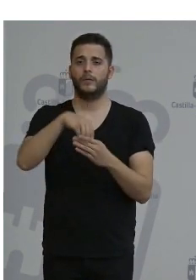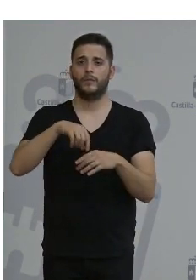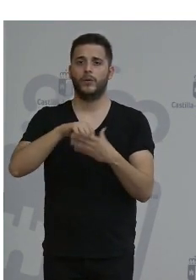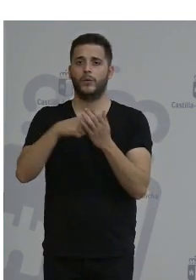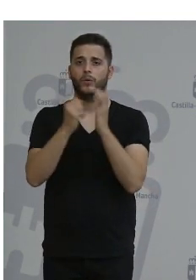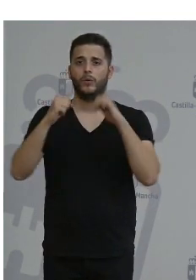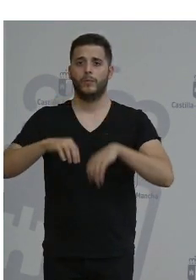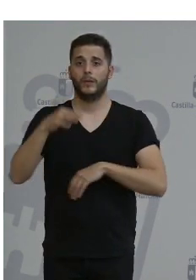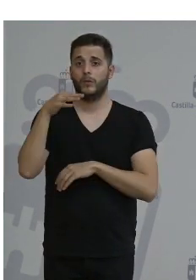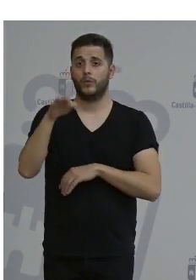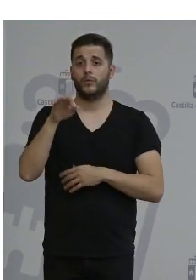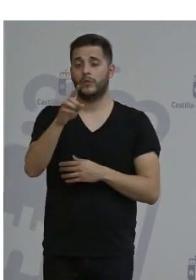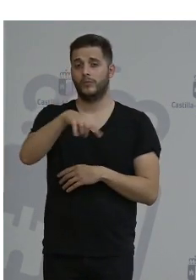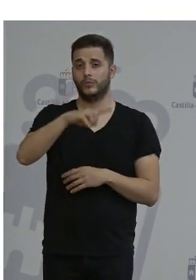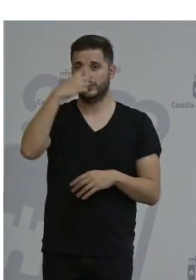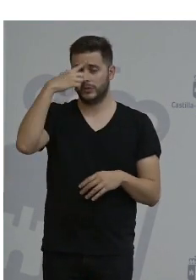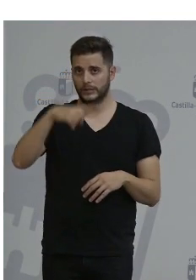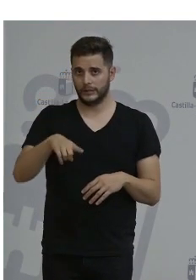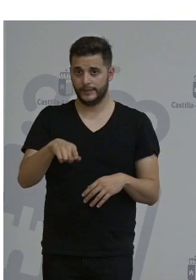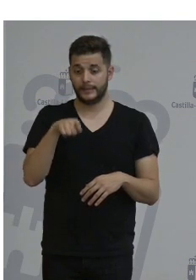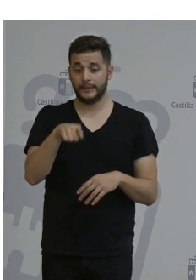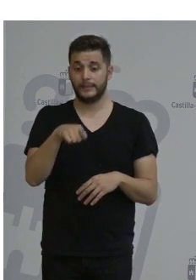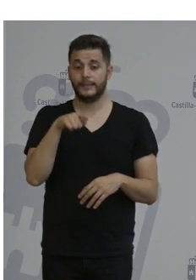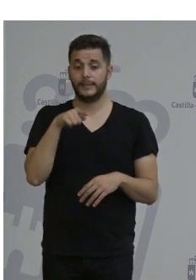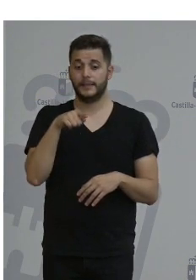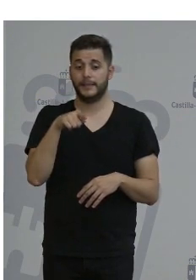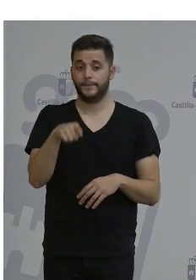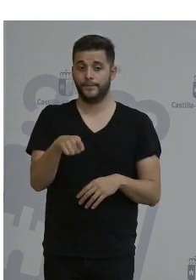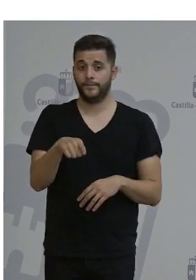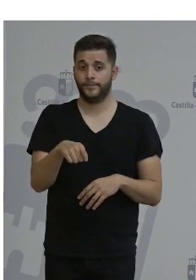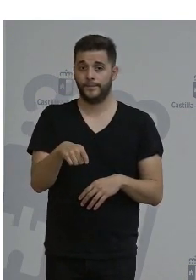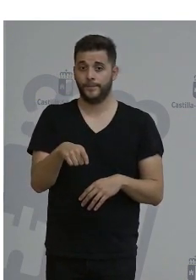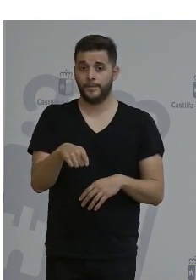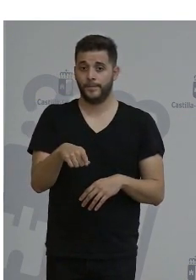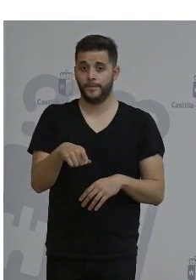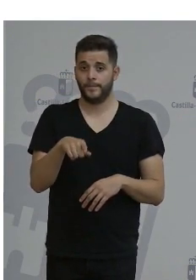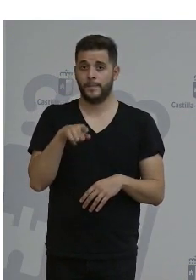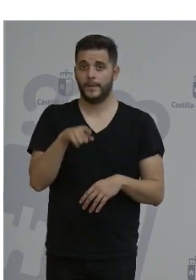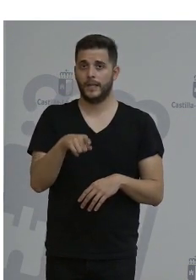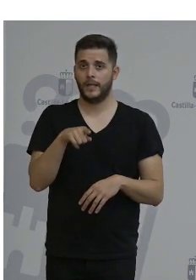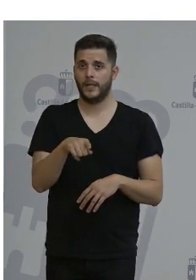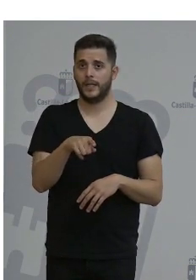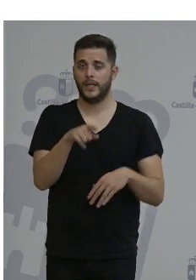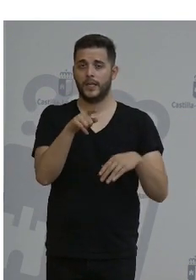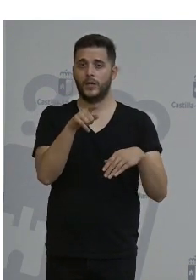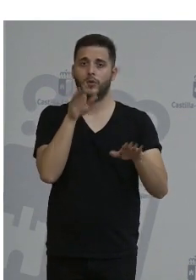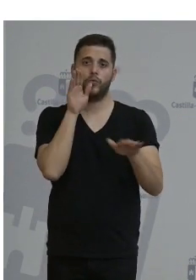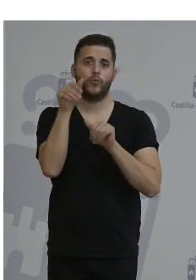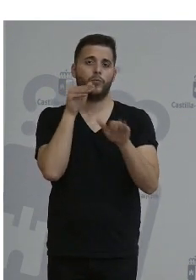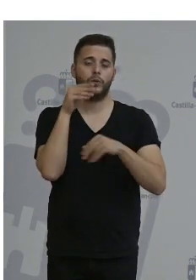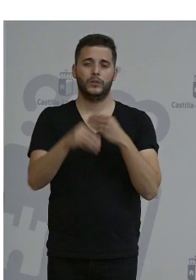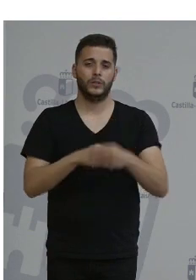único, que, como saben, es donde ahí se están haciendo las convocatorias en esta categoría.